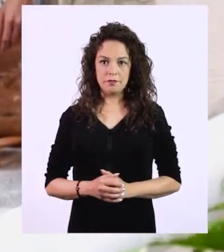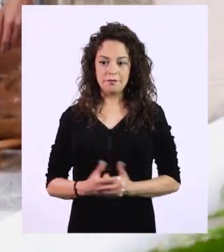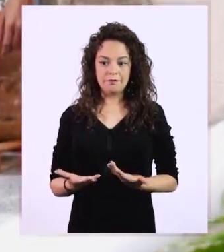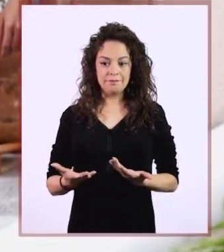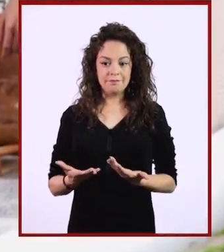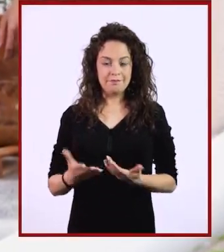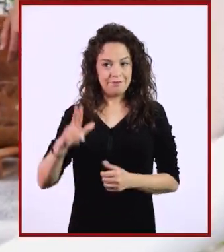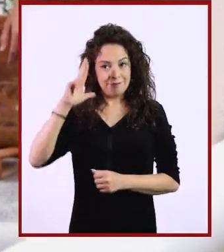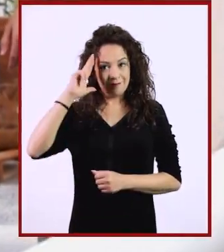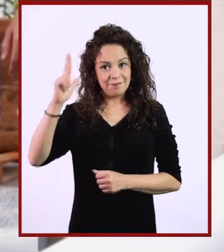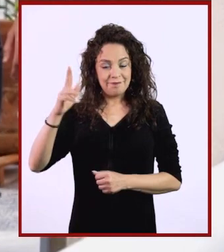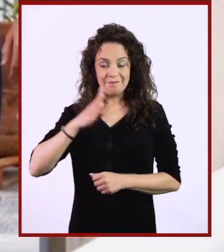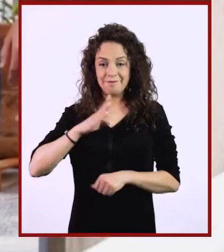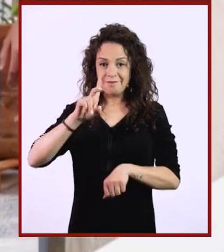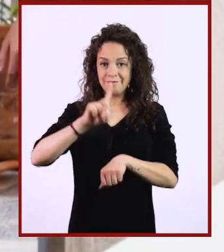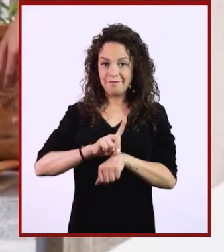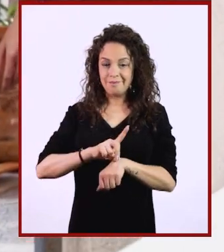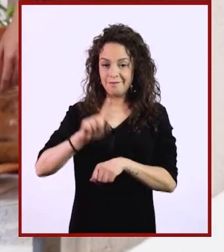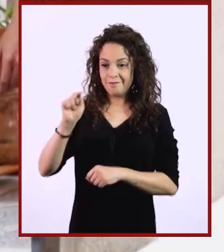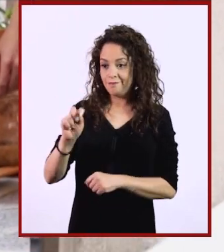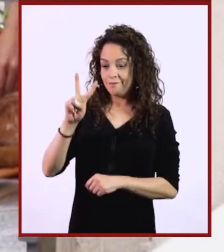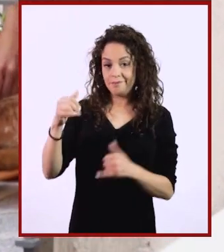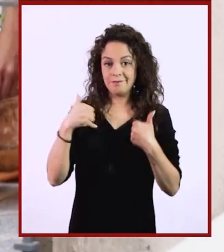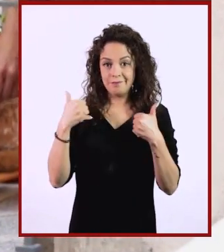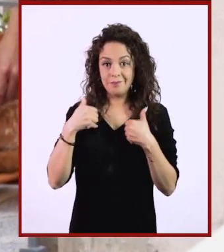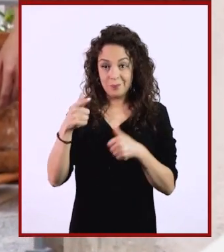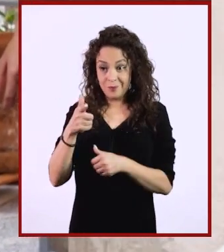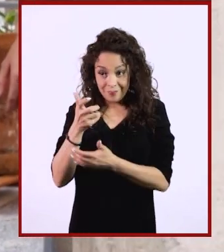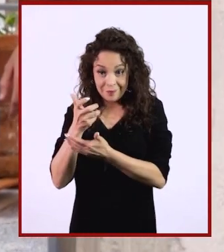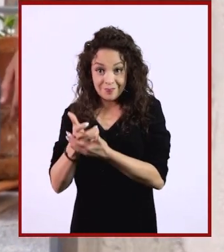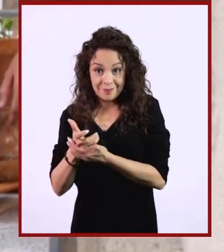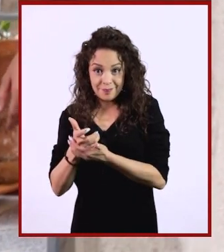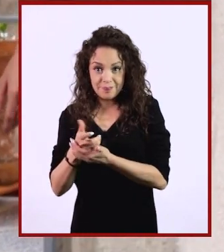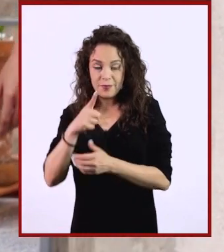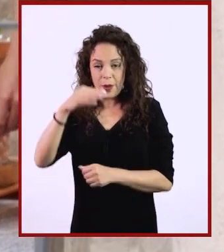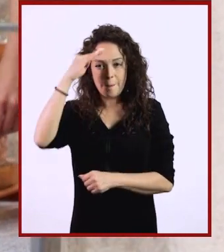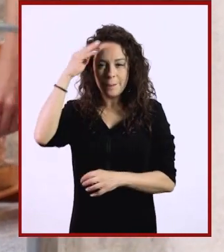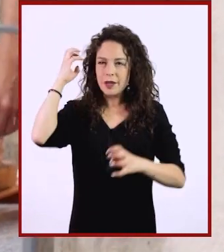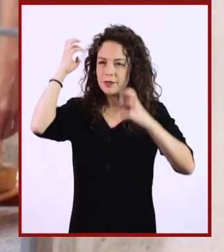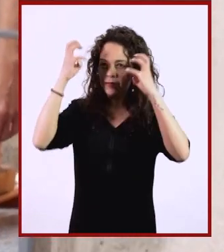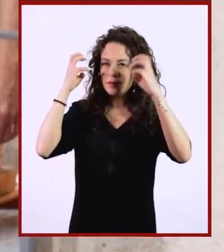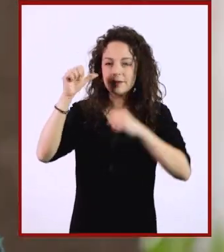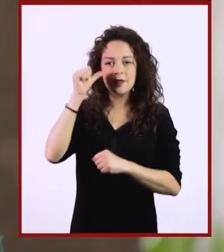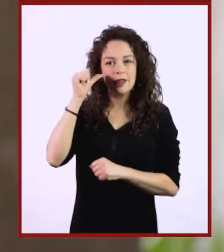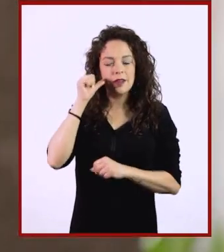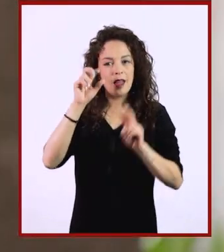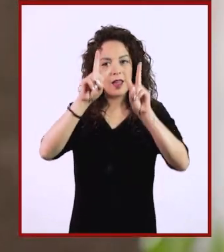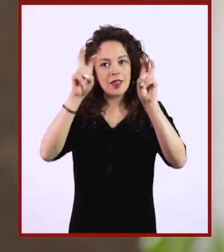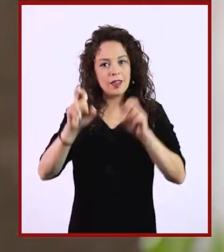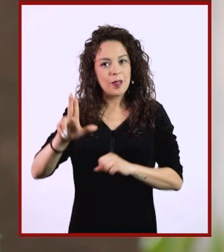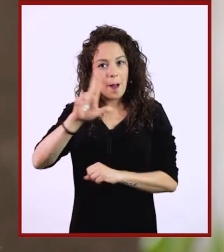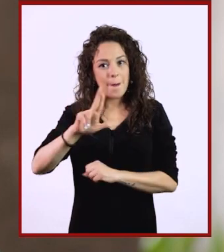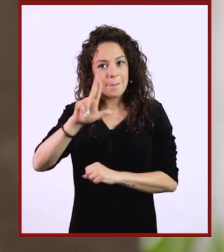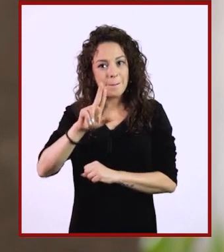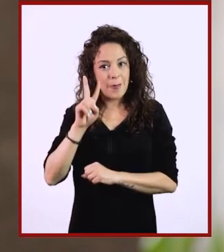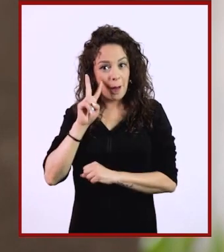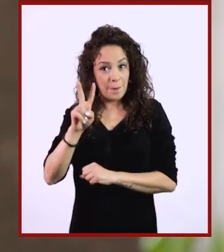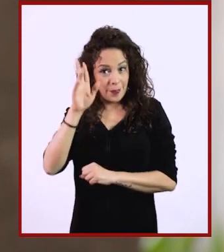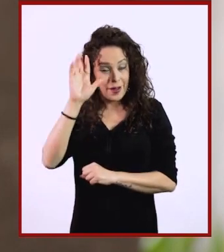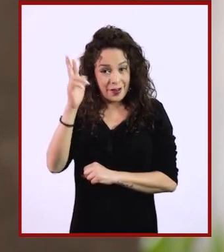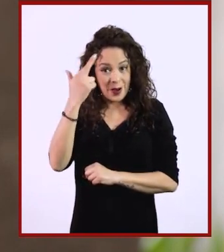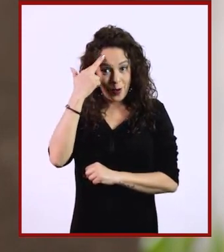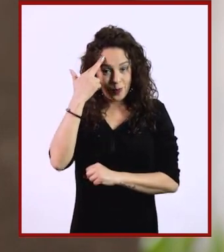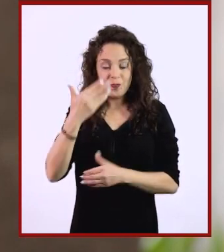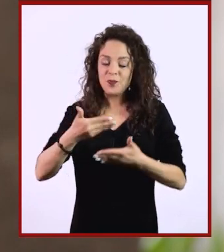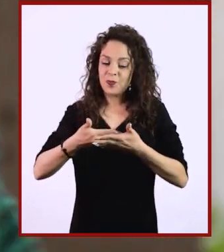¿Qué tal? Buen día, jóvenes en TV. ¿Descansaron? ¿Reflexionaron en los temas que vimos ayer martes? Pues hoy es miércoles y ya